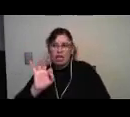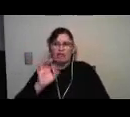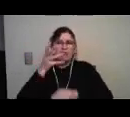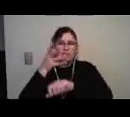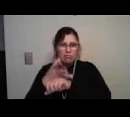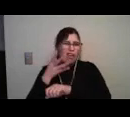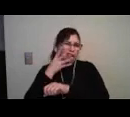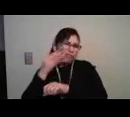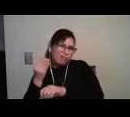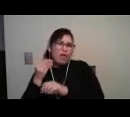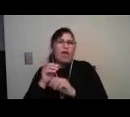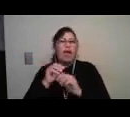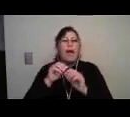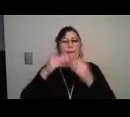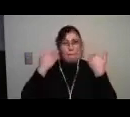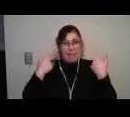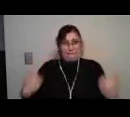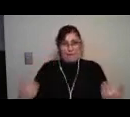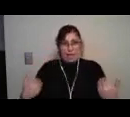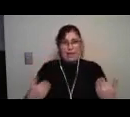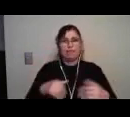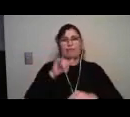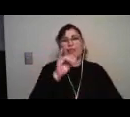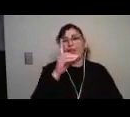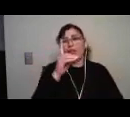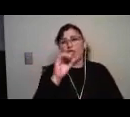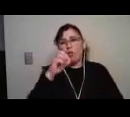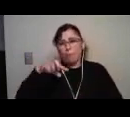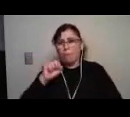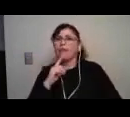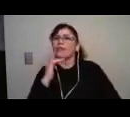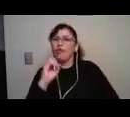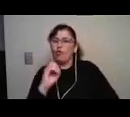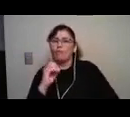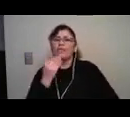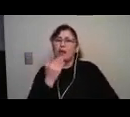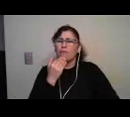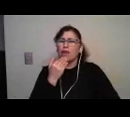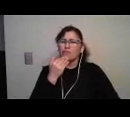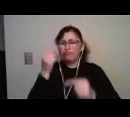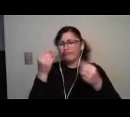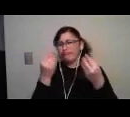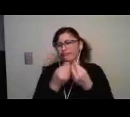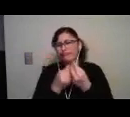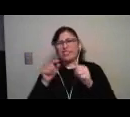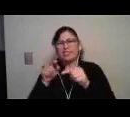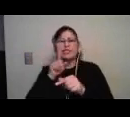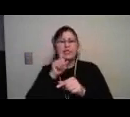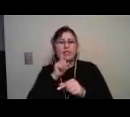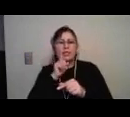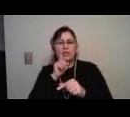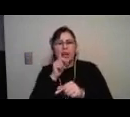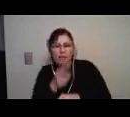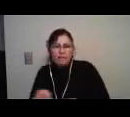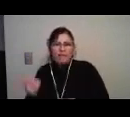origen como idiopático, ¿ya? Y que en algunos casos tiene mucha tendencia a volver a recurrir en las personas,